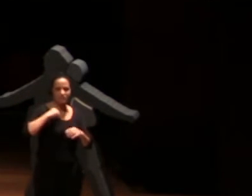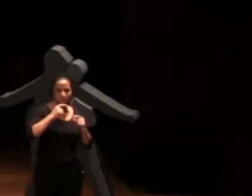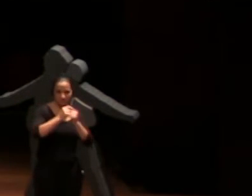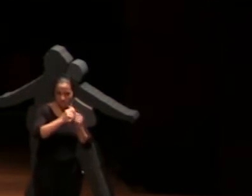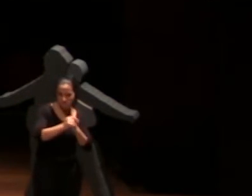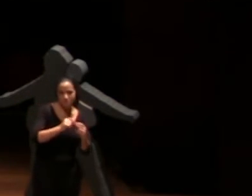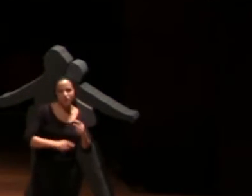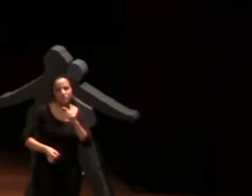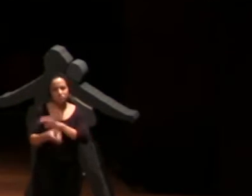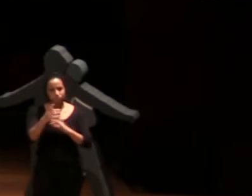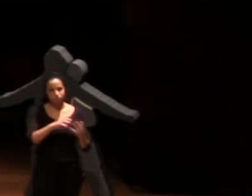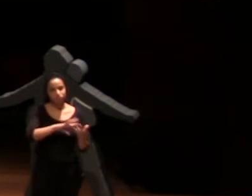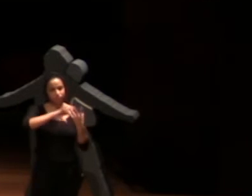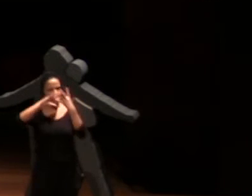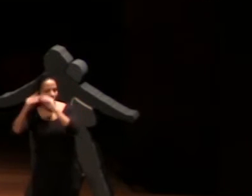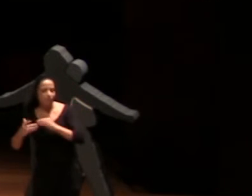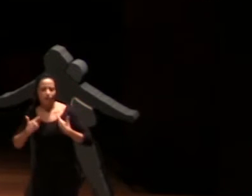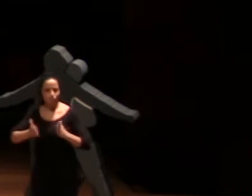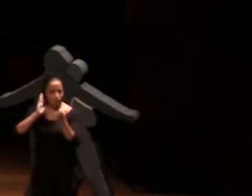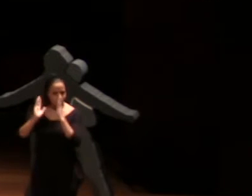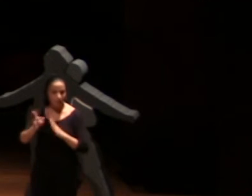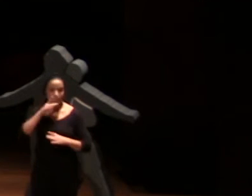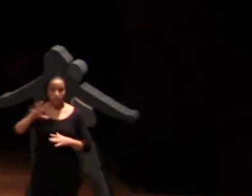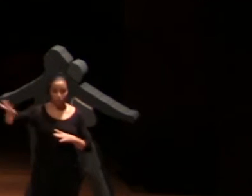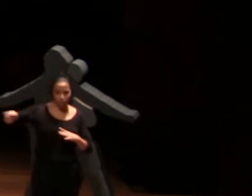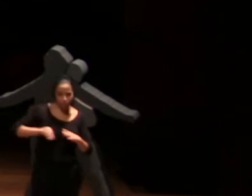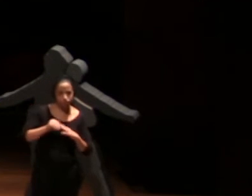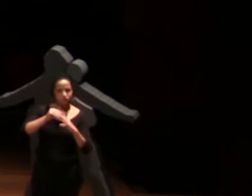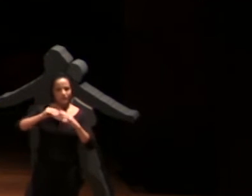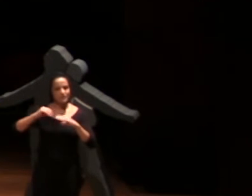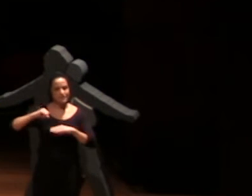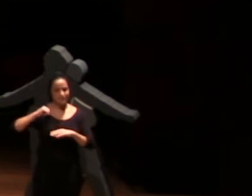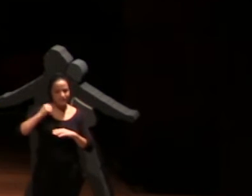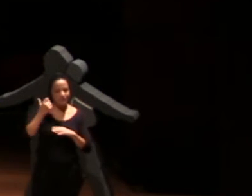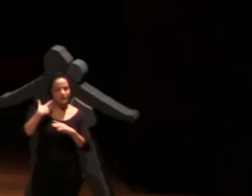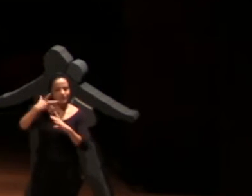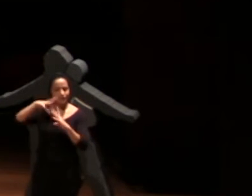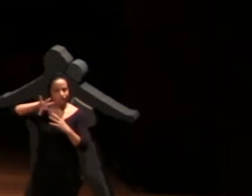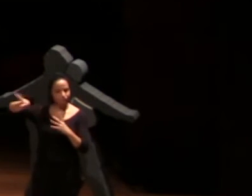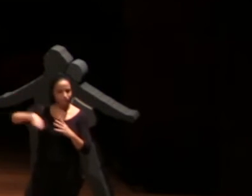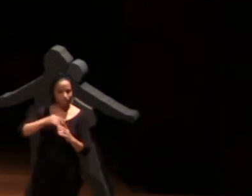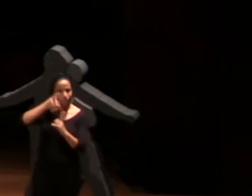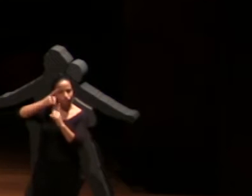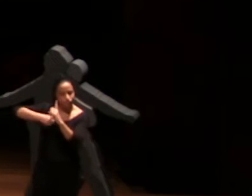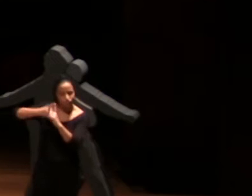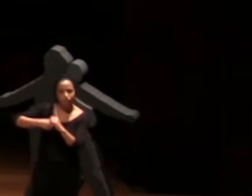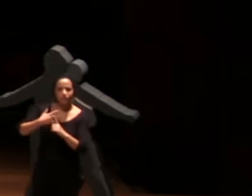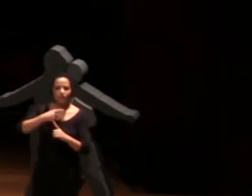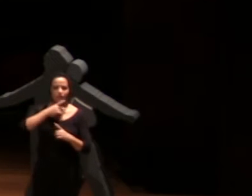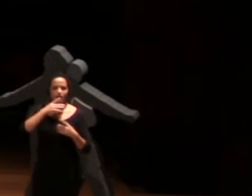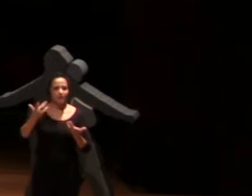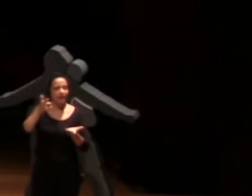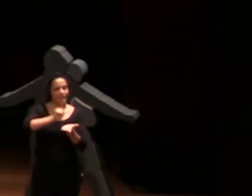verdaderos sensores y todo esto lo captamos en la clínica, porque aunque no le pongamos estos nombres, ya sí que hay en la literatura